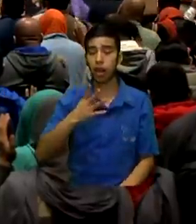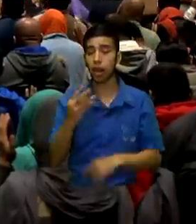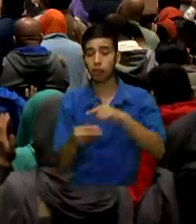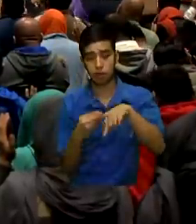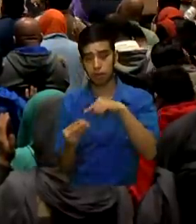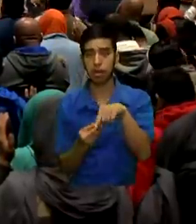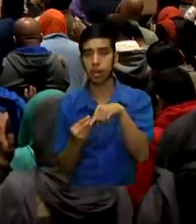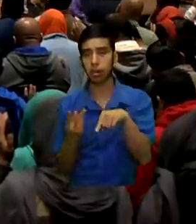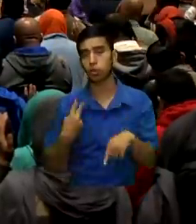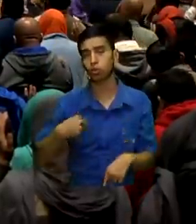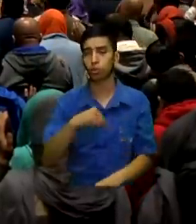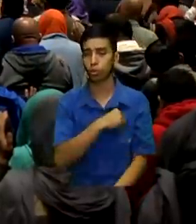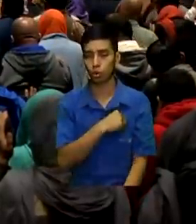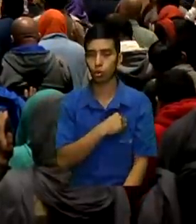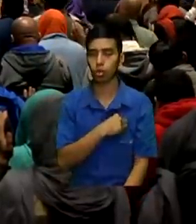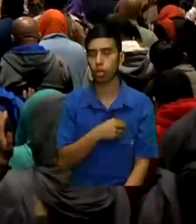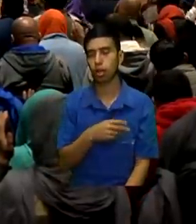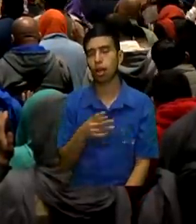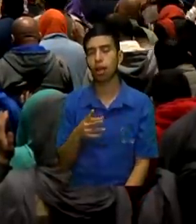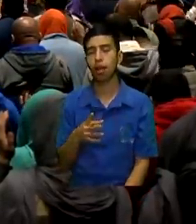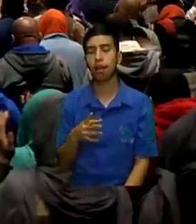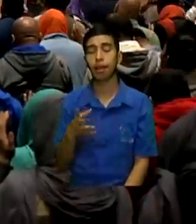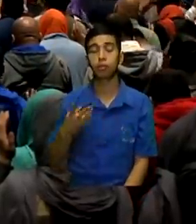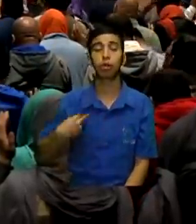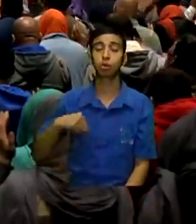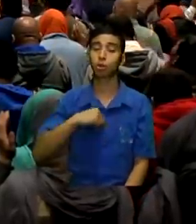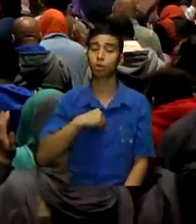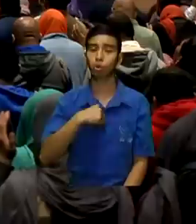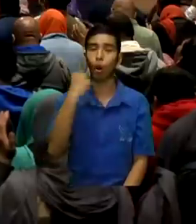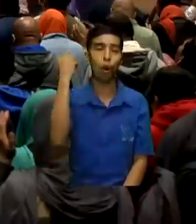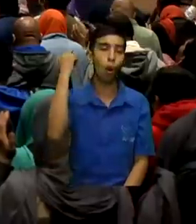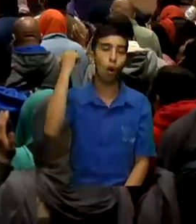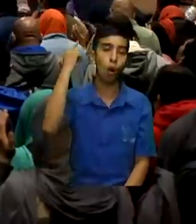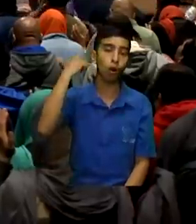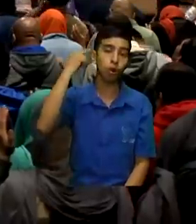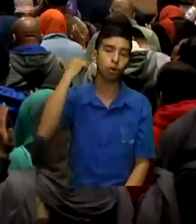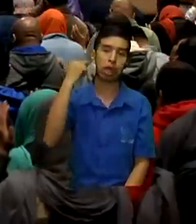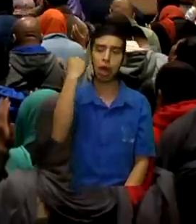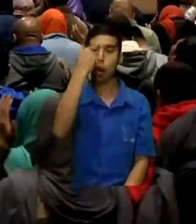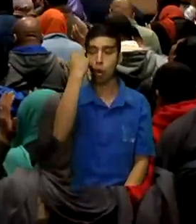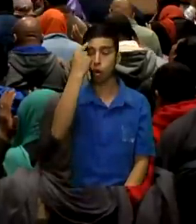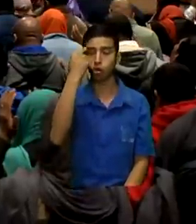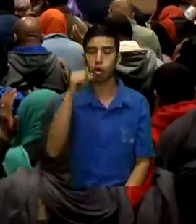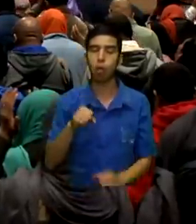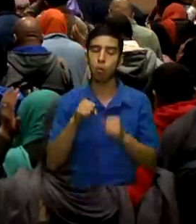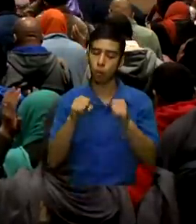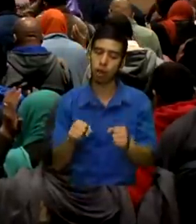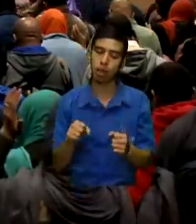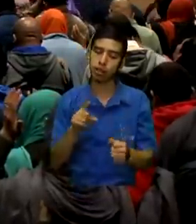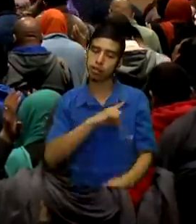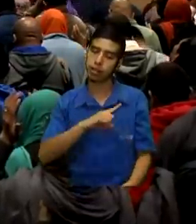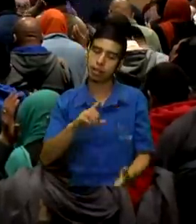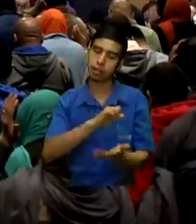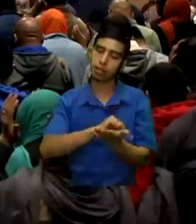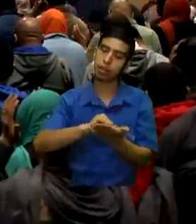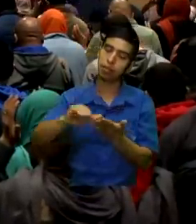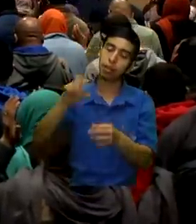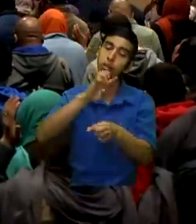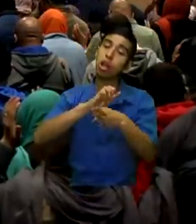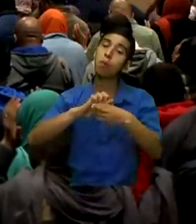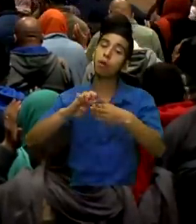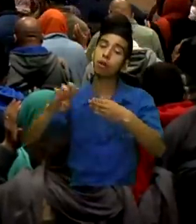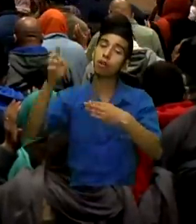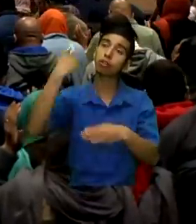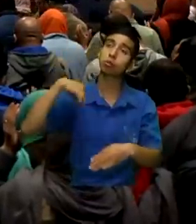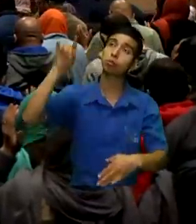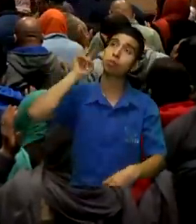nuestros ojos y nuestra mente, nuestra boca, nuestros oídos, Señor, sean consagrados para ti. En este momento